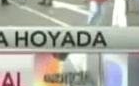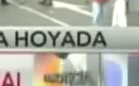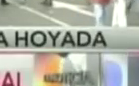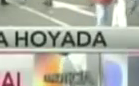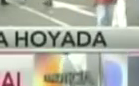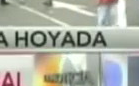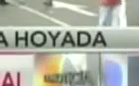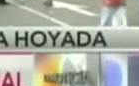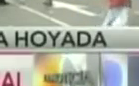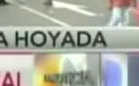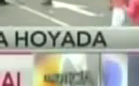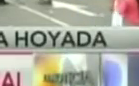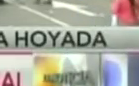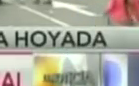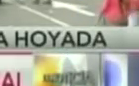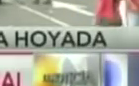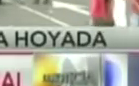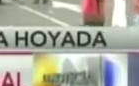Por la comisión